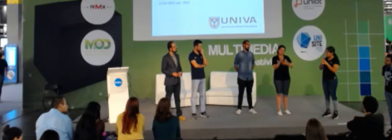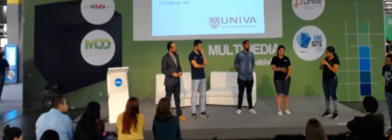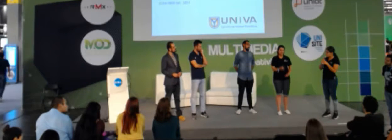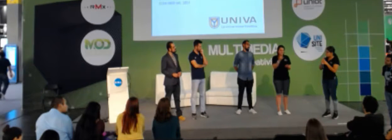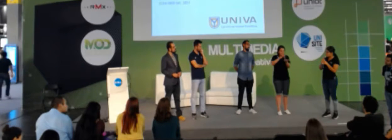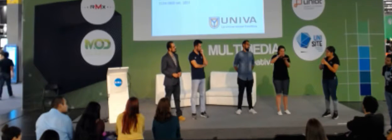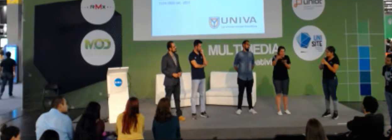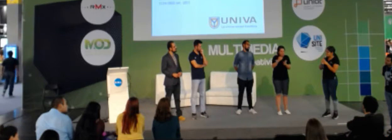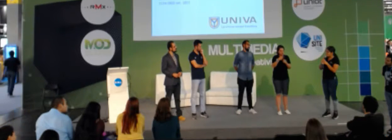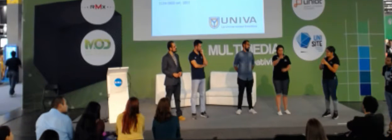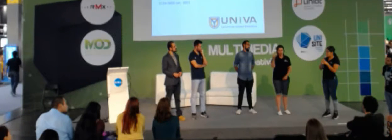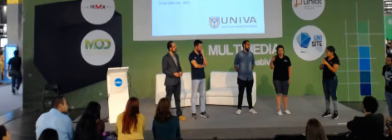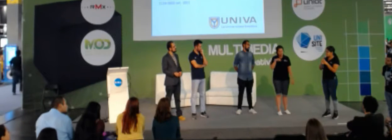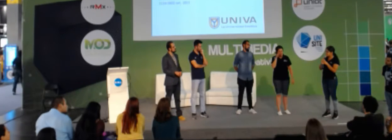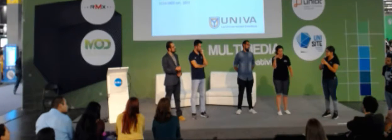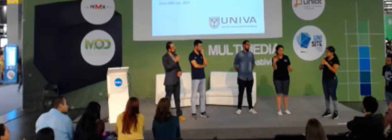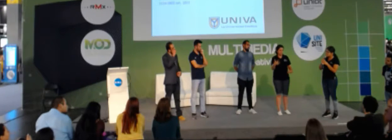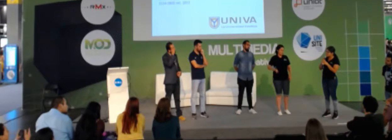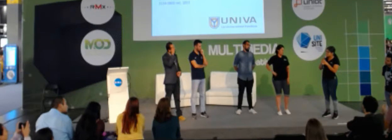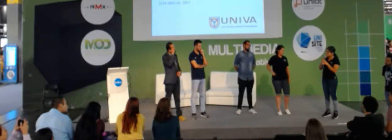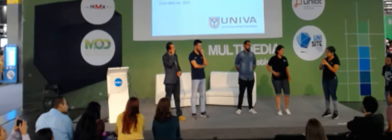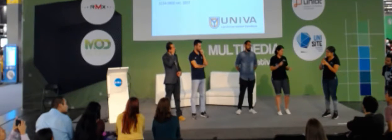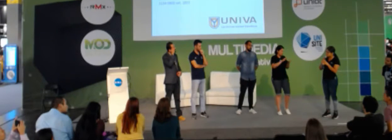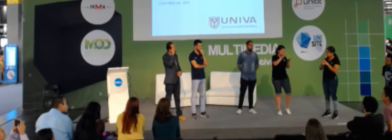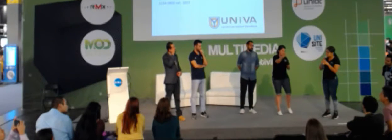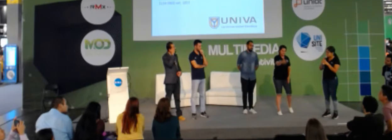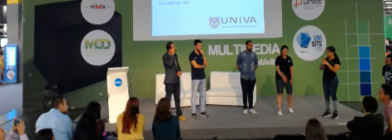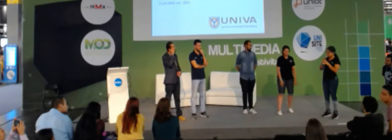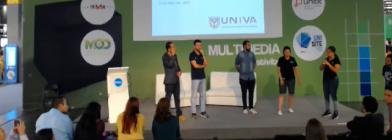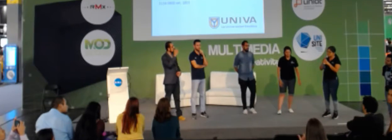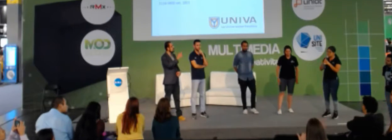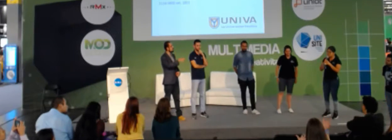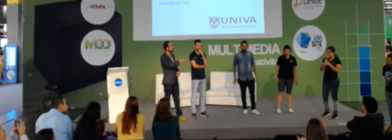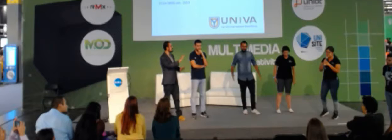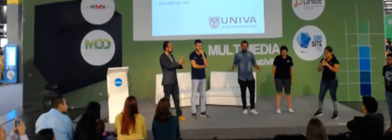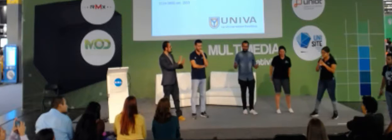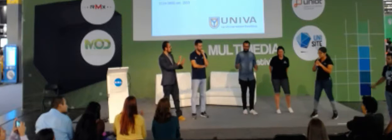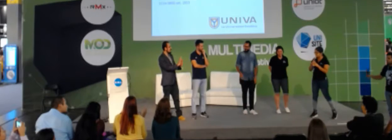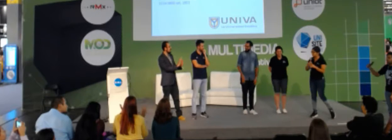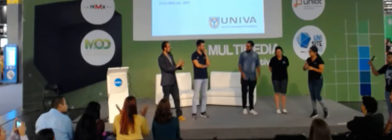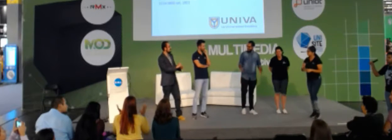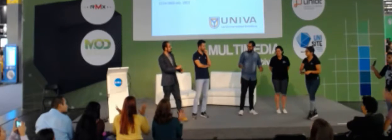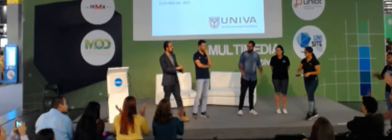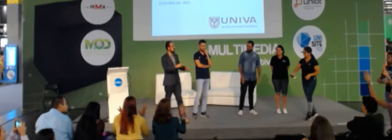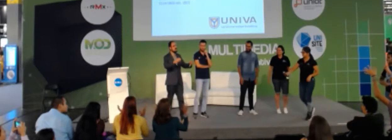un futuro sea. Gracias, muchas gracias por todo el interés. Muchas gracias de nuevo.